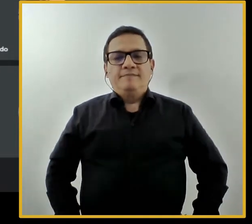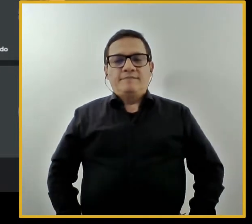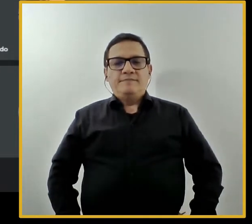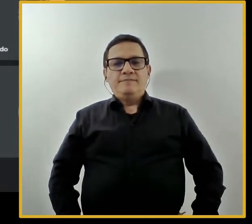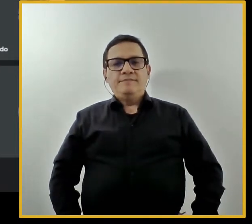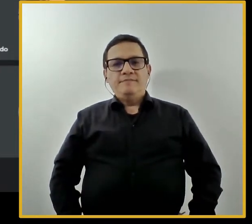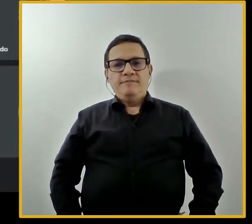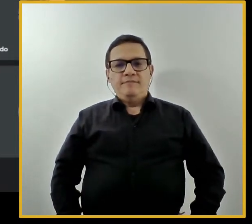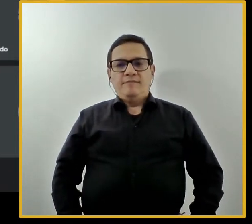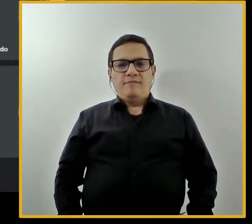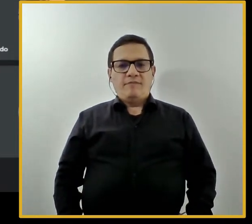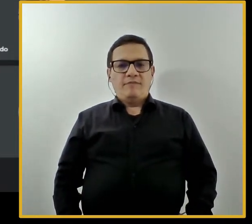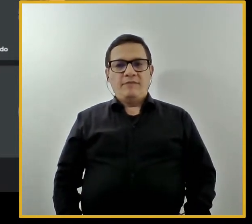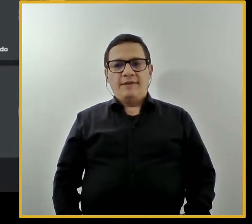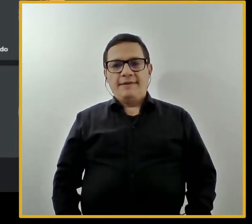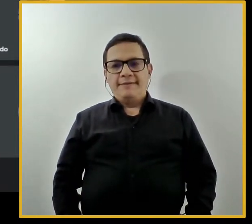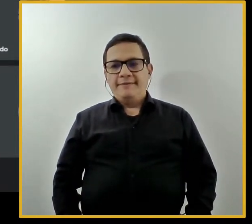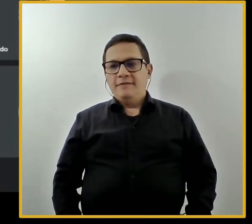pantalla.